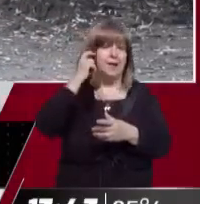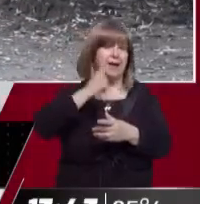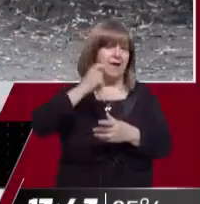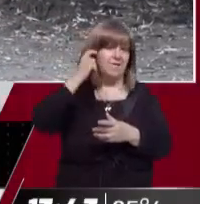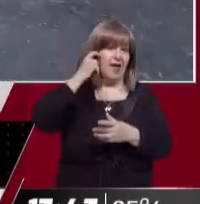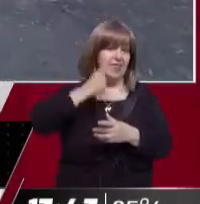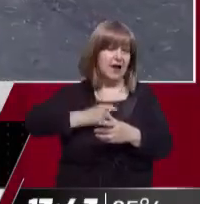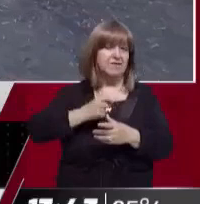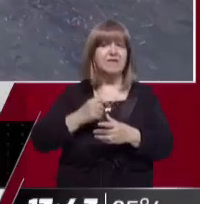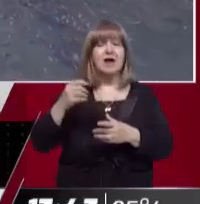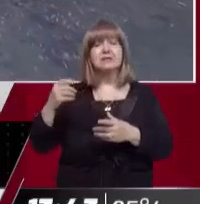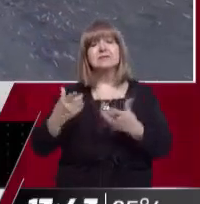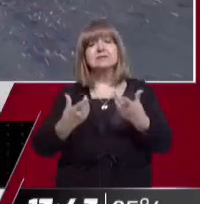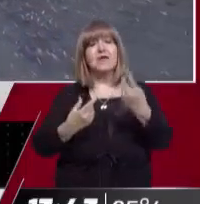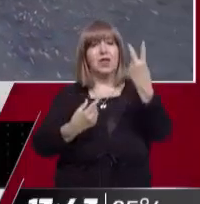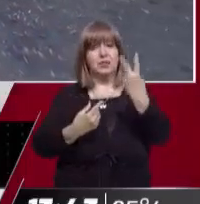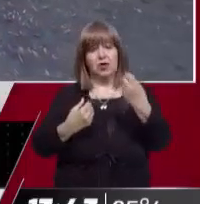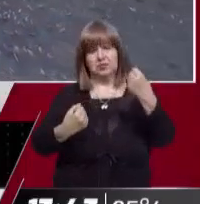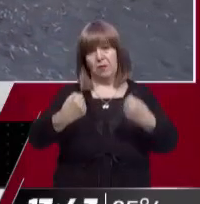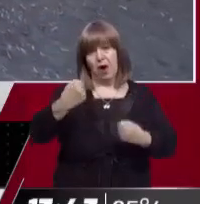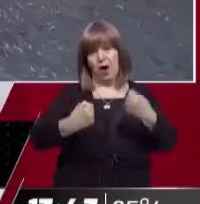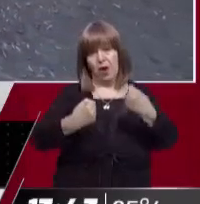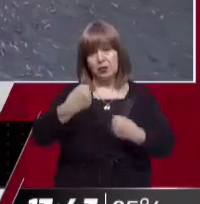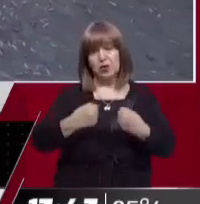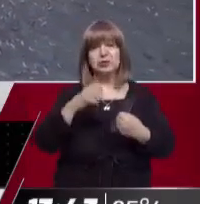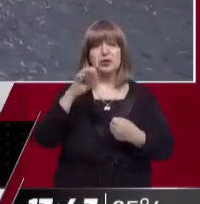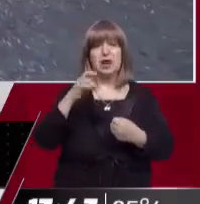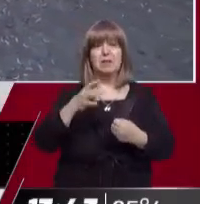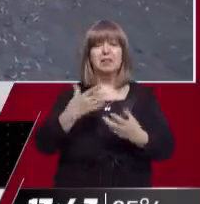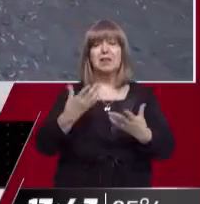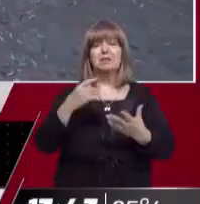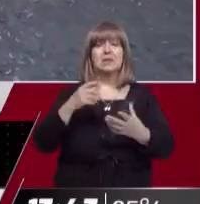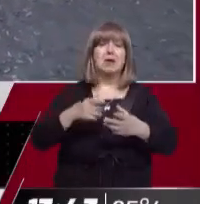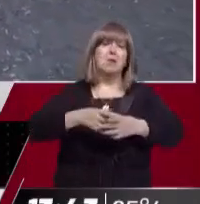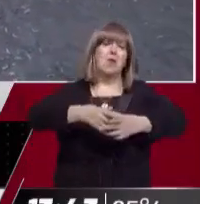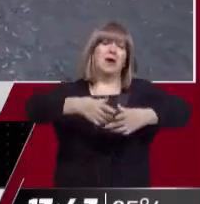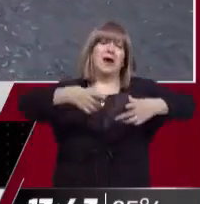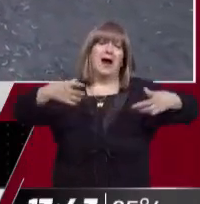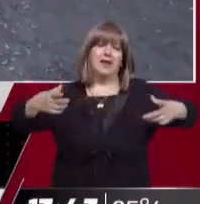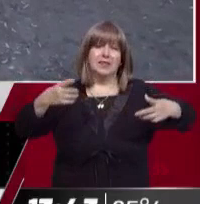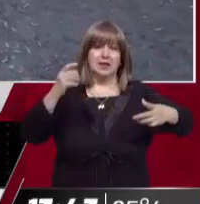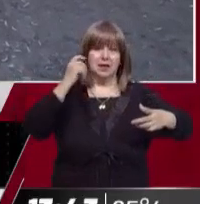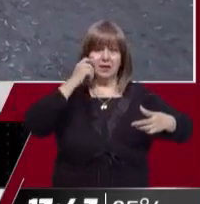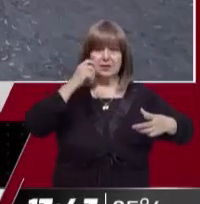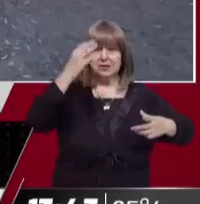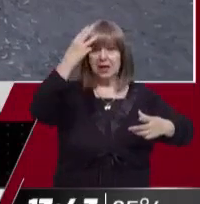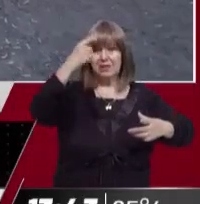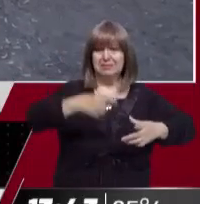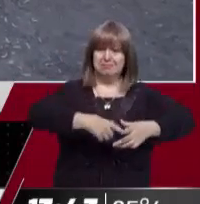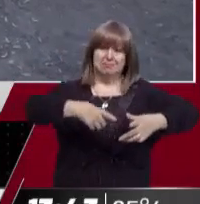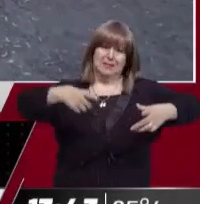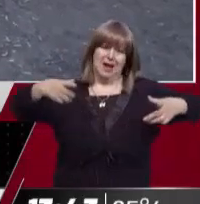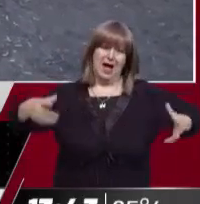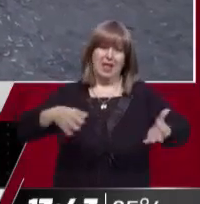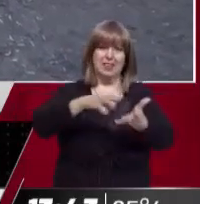es demasiado amplio el radio que tienen que recorrer, por lo que, claro, los amigos de lo ajeno aprovechan habitualmente este tipo de libertades